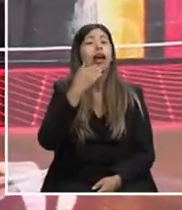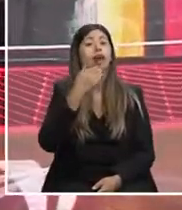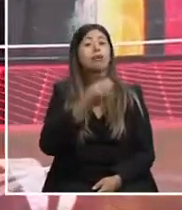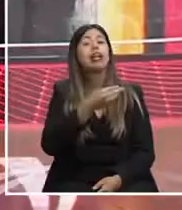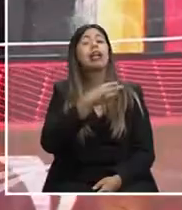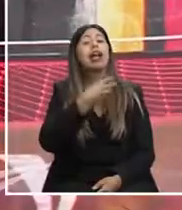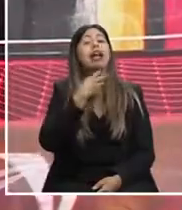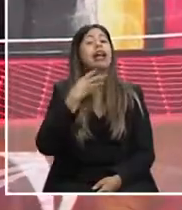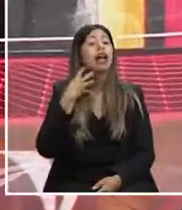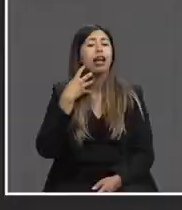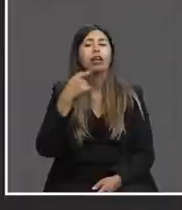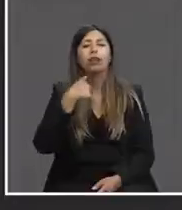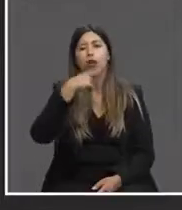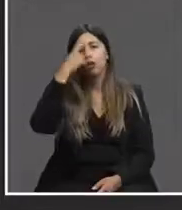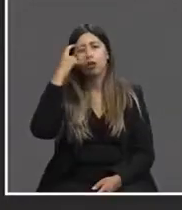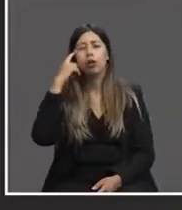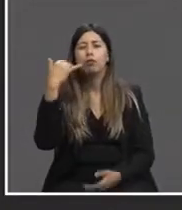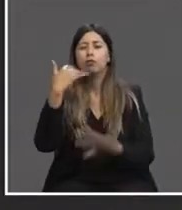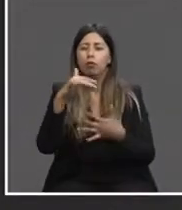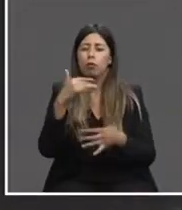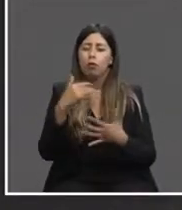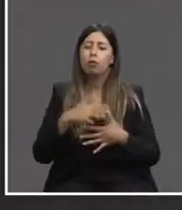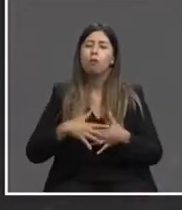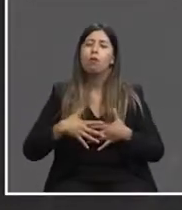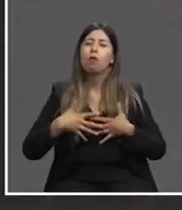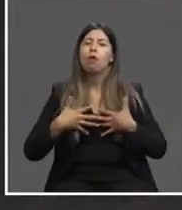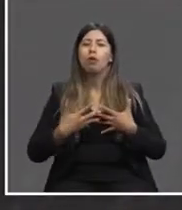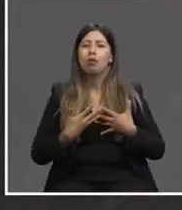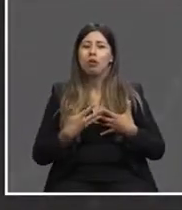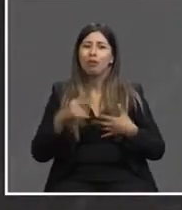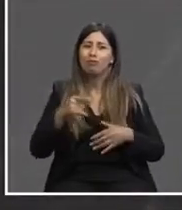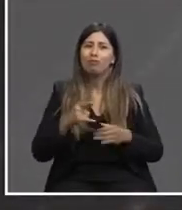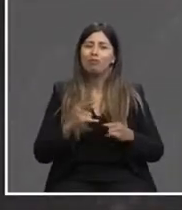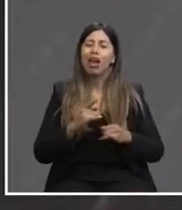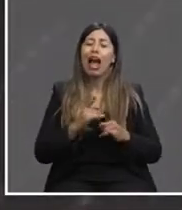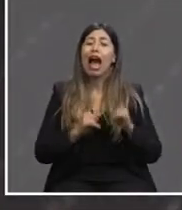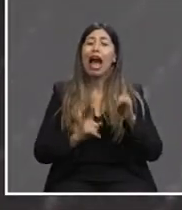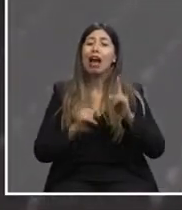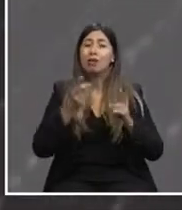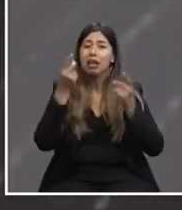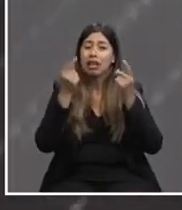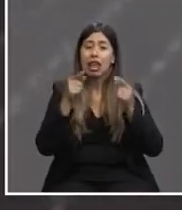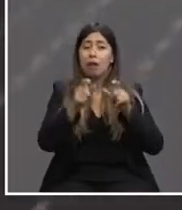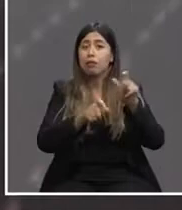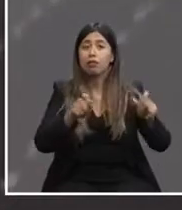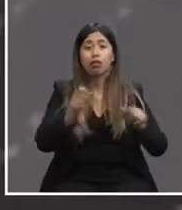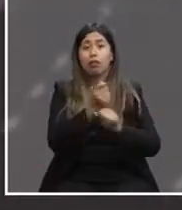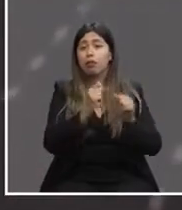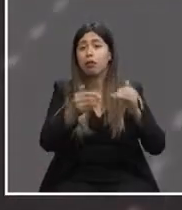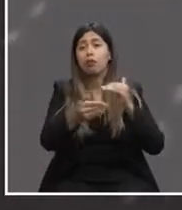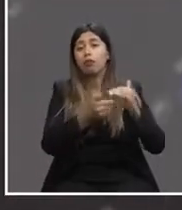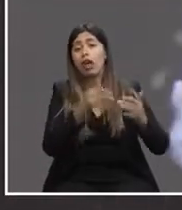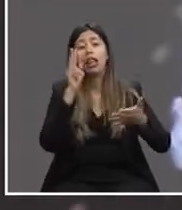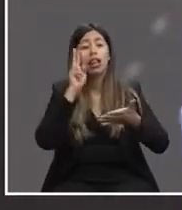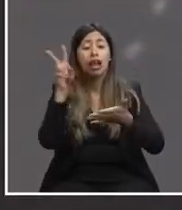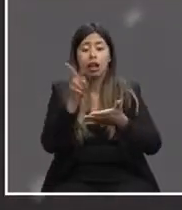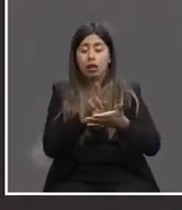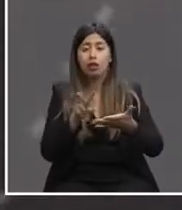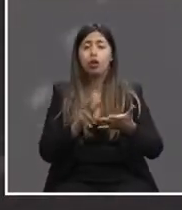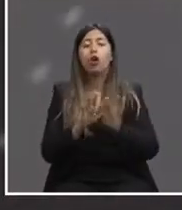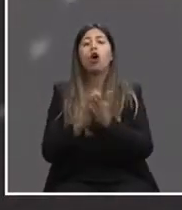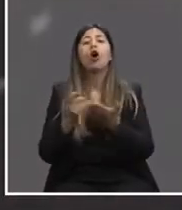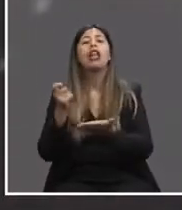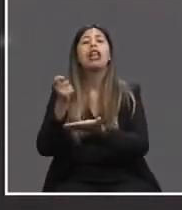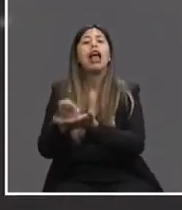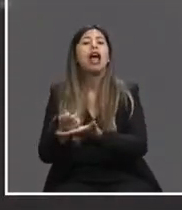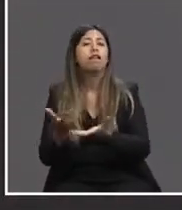apasionante poder llevar iniciativas como esta a esas comunas, personas que muchas veces no tienen acceso a la lectura, a comprar libros, poder